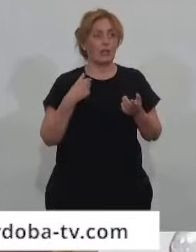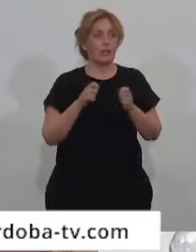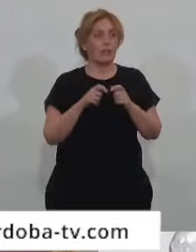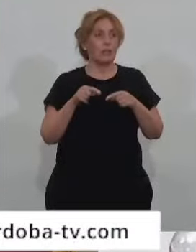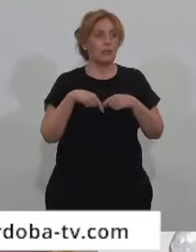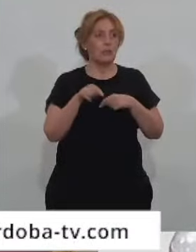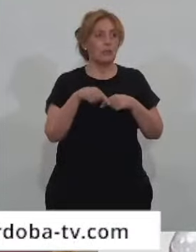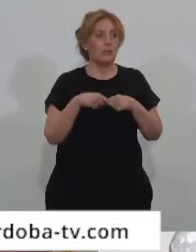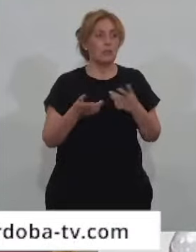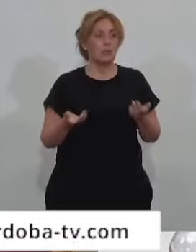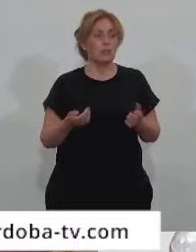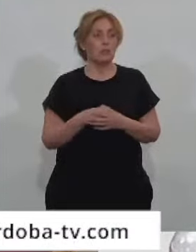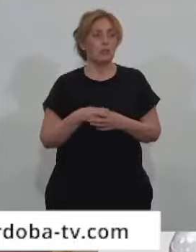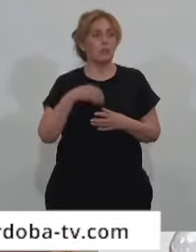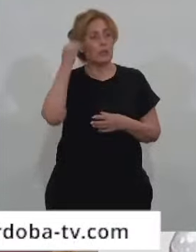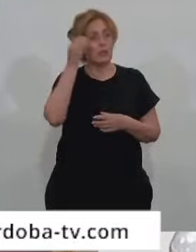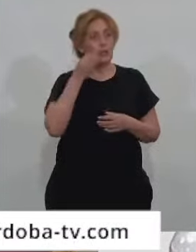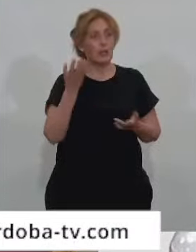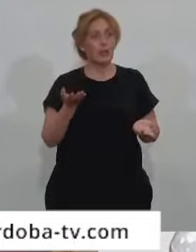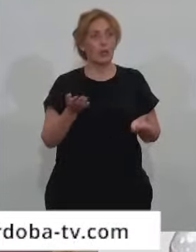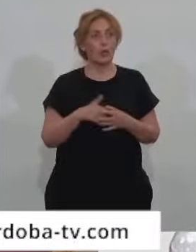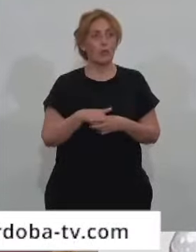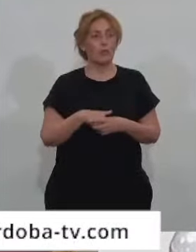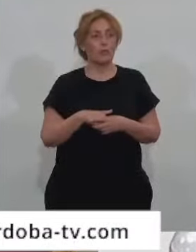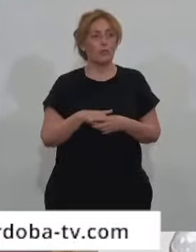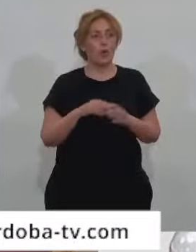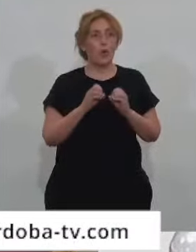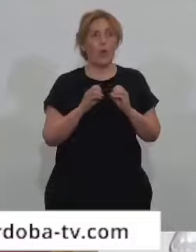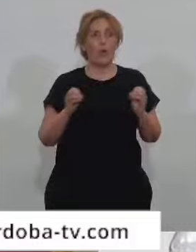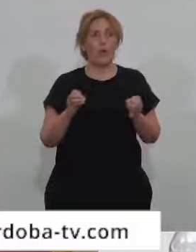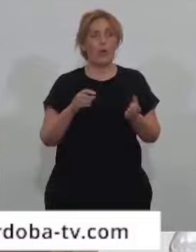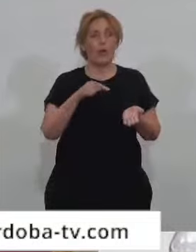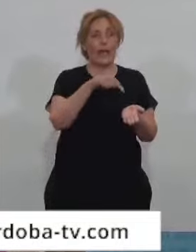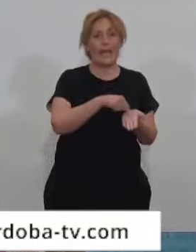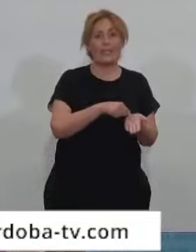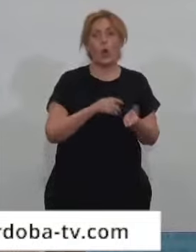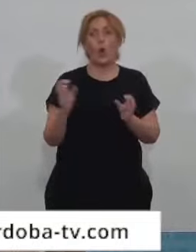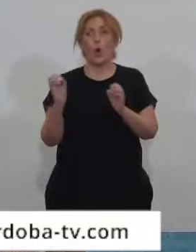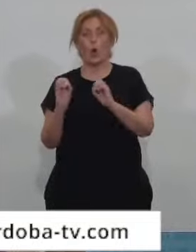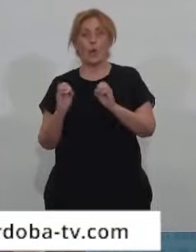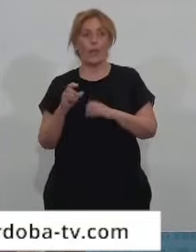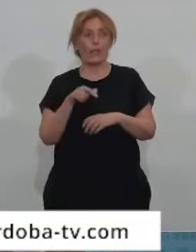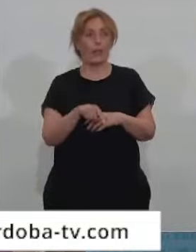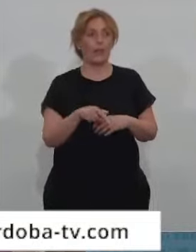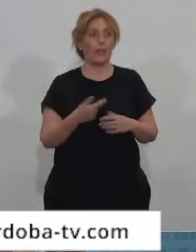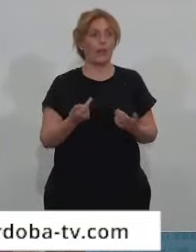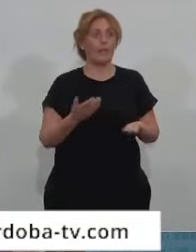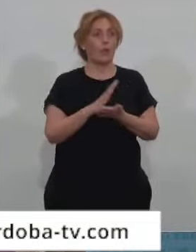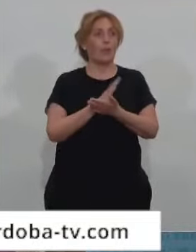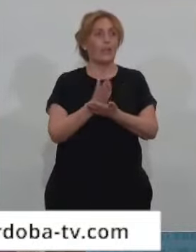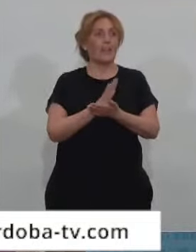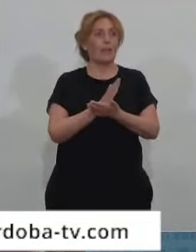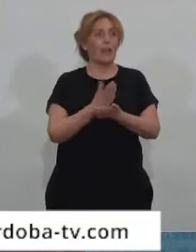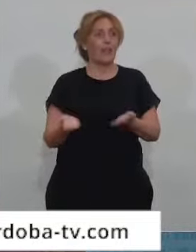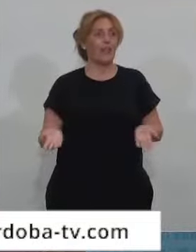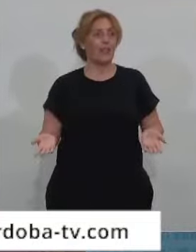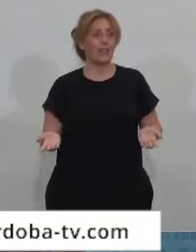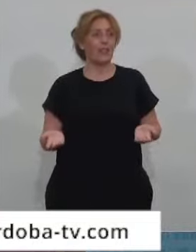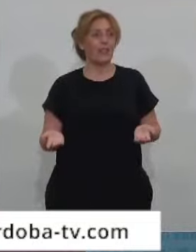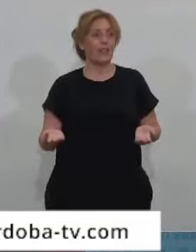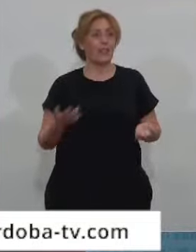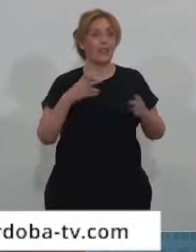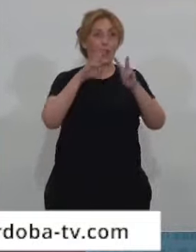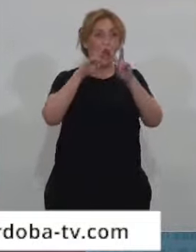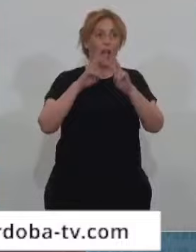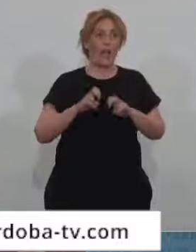no, esto o nada no, esto es una postura intermedia. Si usted analiza lo que había y lo que no había, esto o nada sería